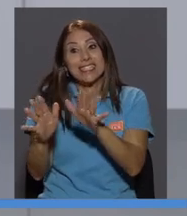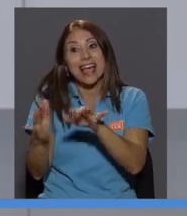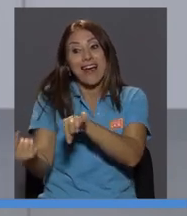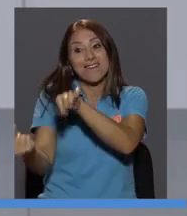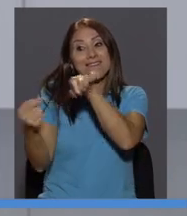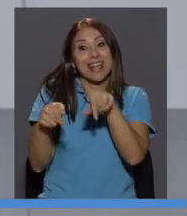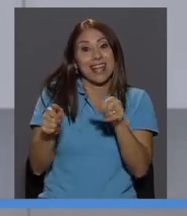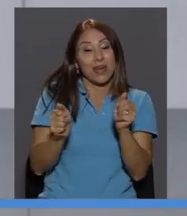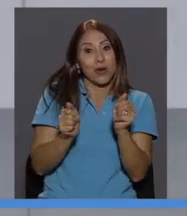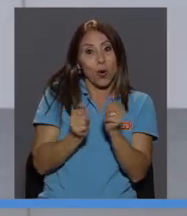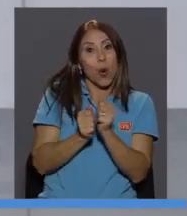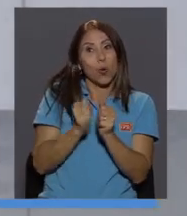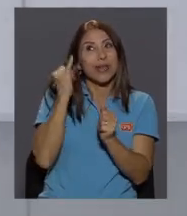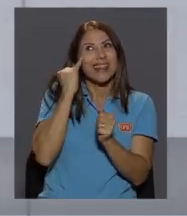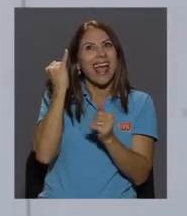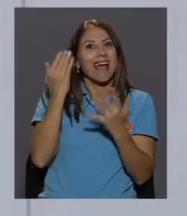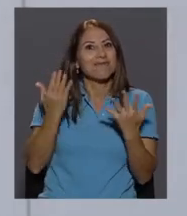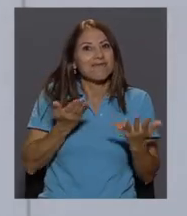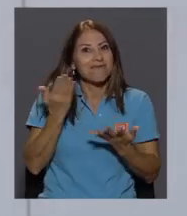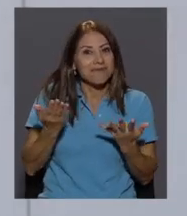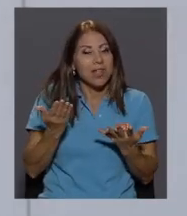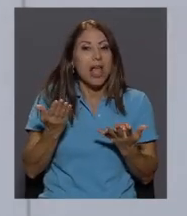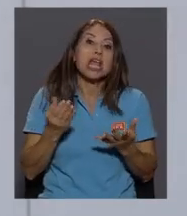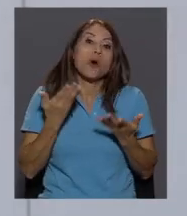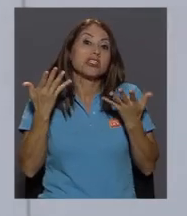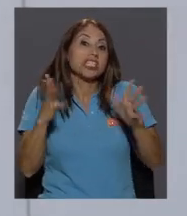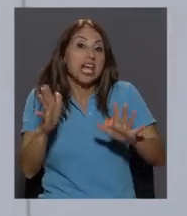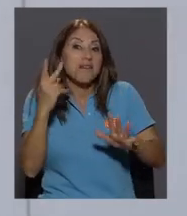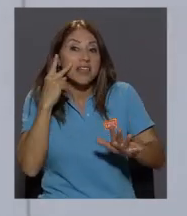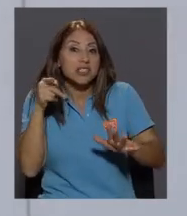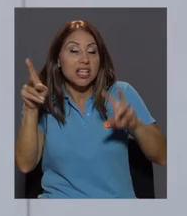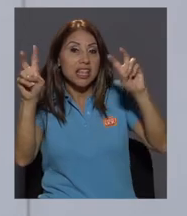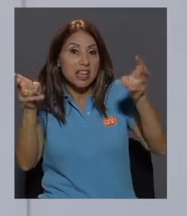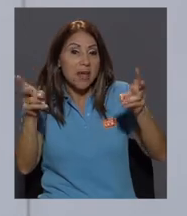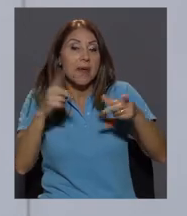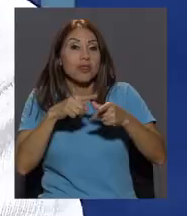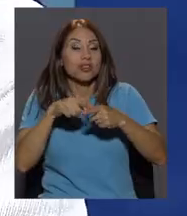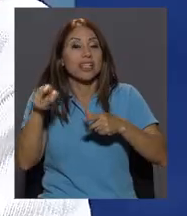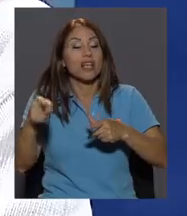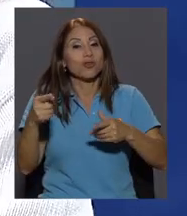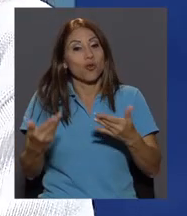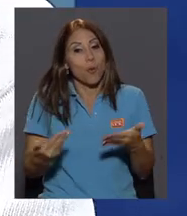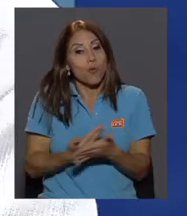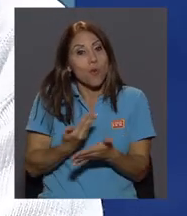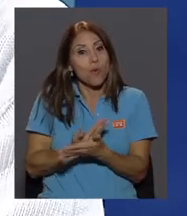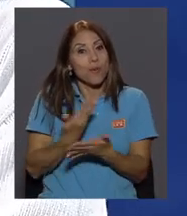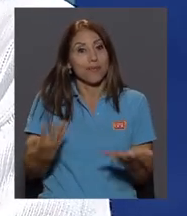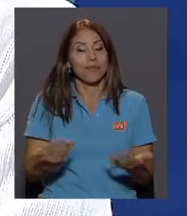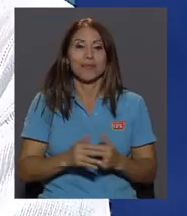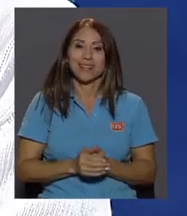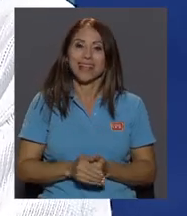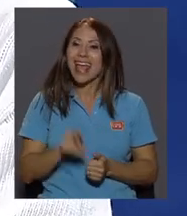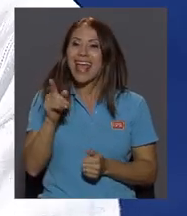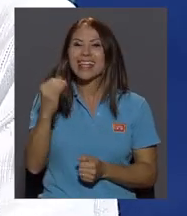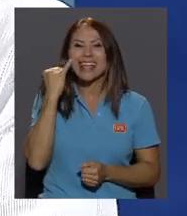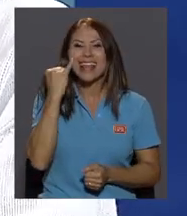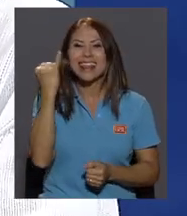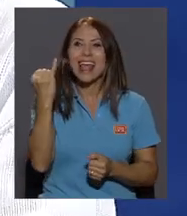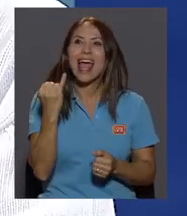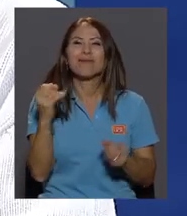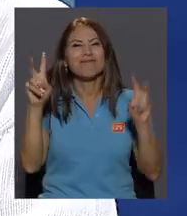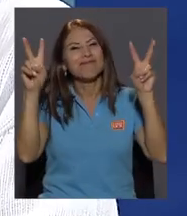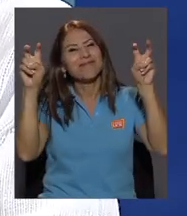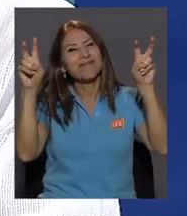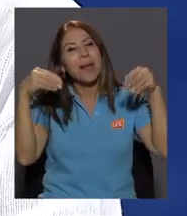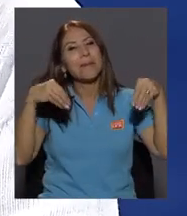visto y si ya vimos el tema que por lo menos tengan como un refrescamiento de la materia cómo venderle esta idea o cómo